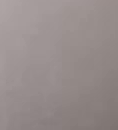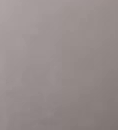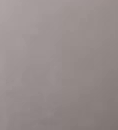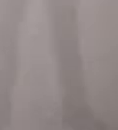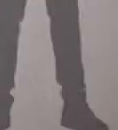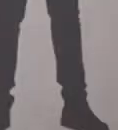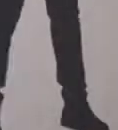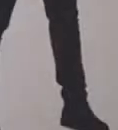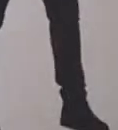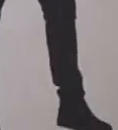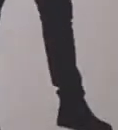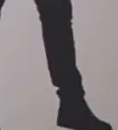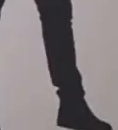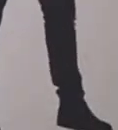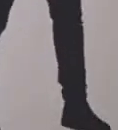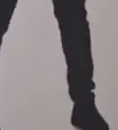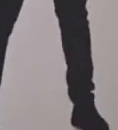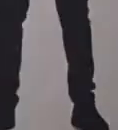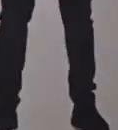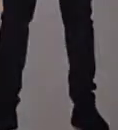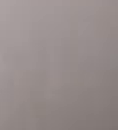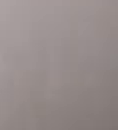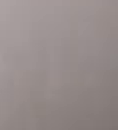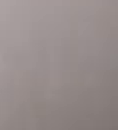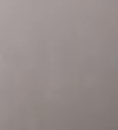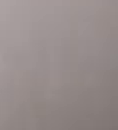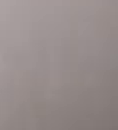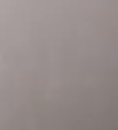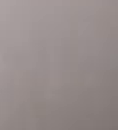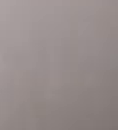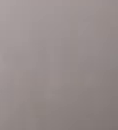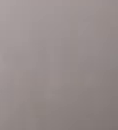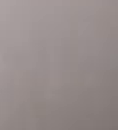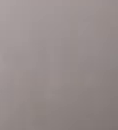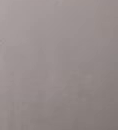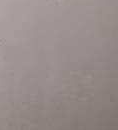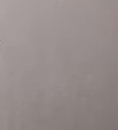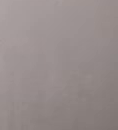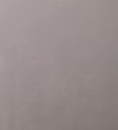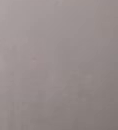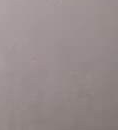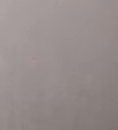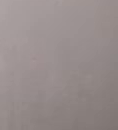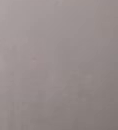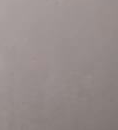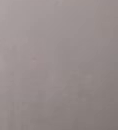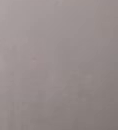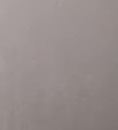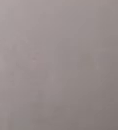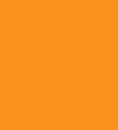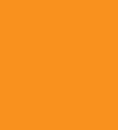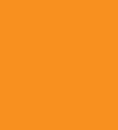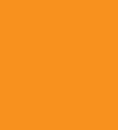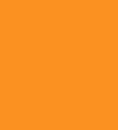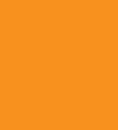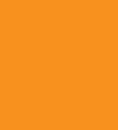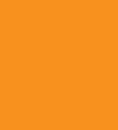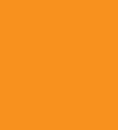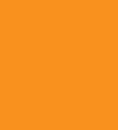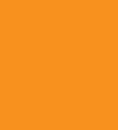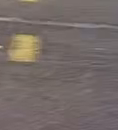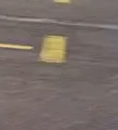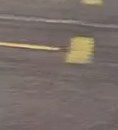se destaca, mientras el resto sigue a la mayoría. Somos el banco para ellos, para los que son más. Queremos ser más.